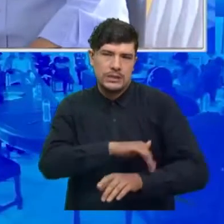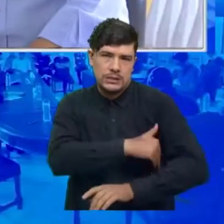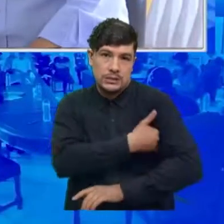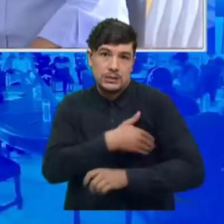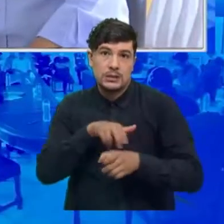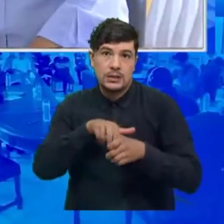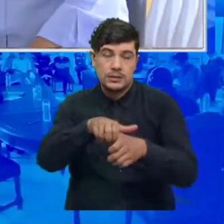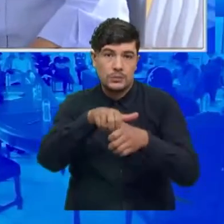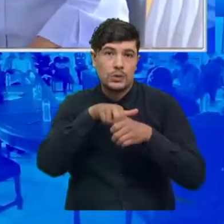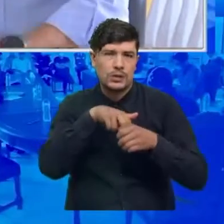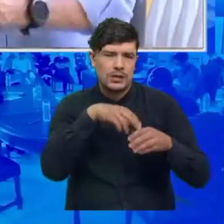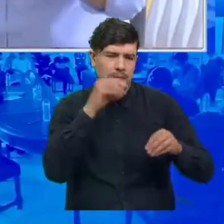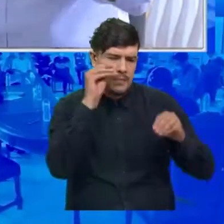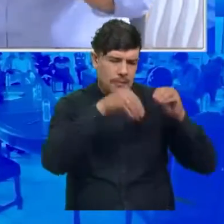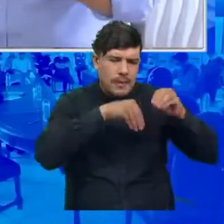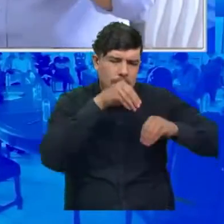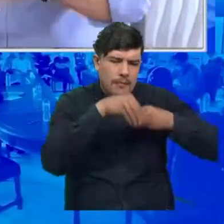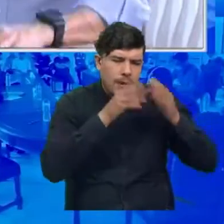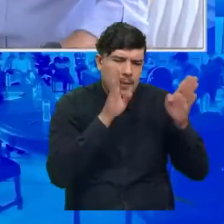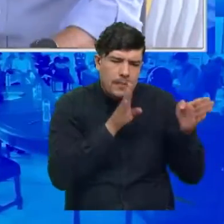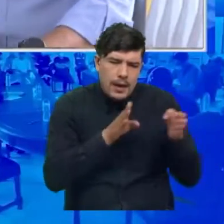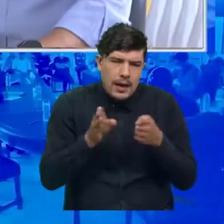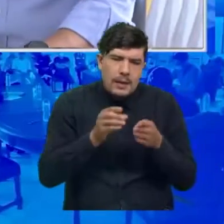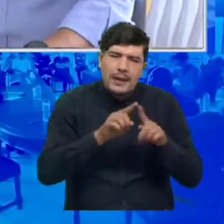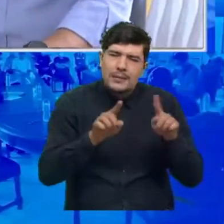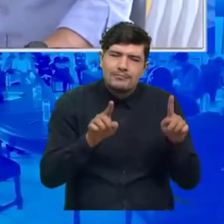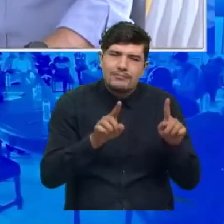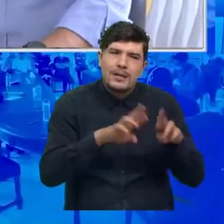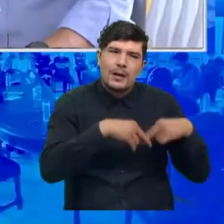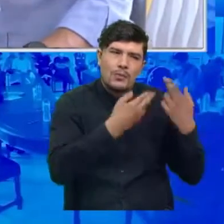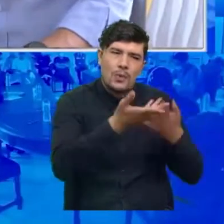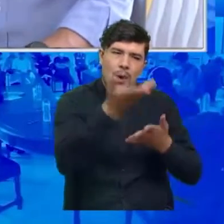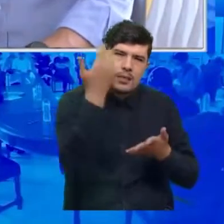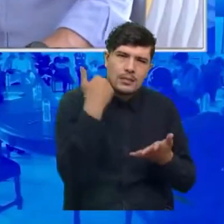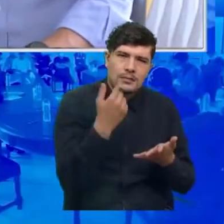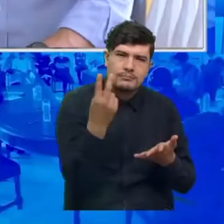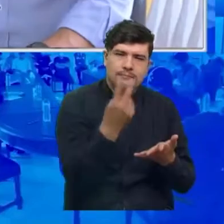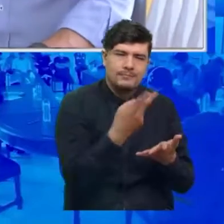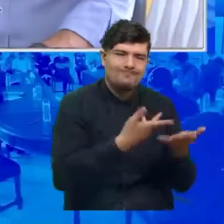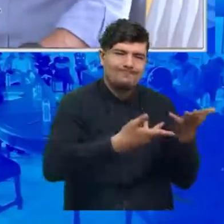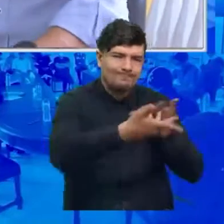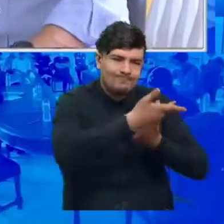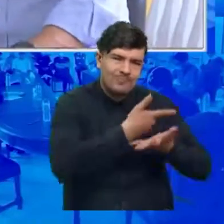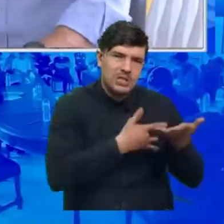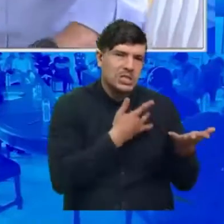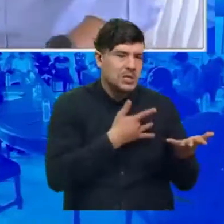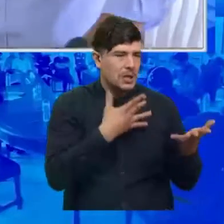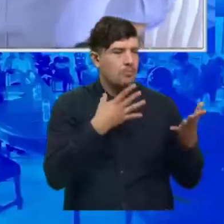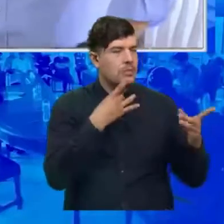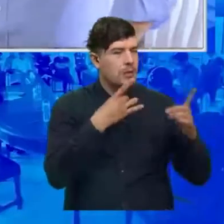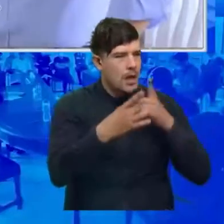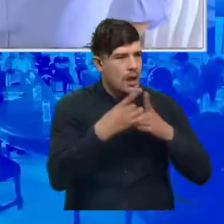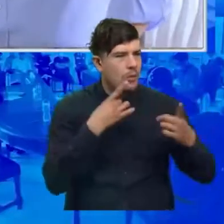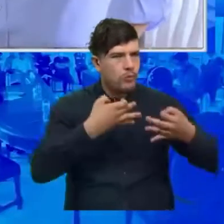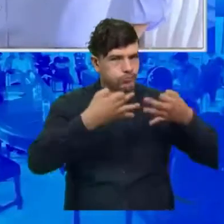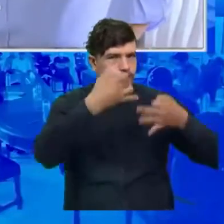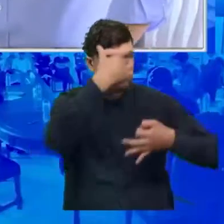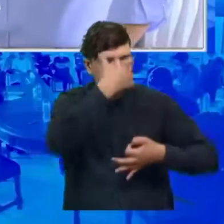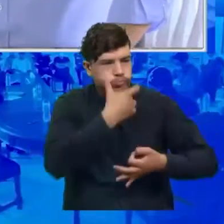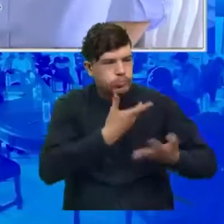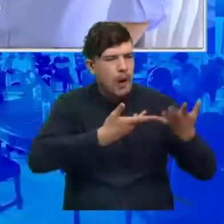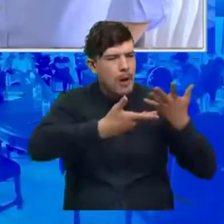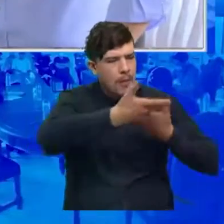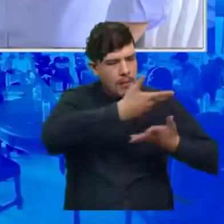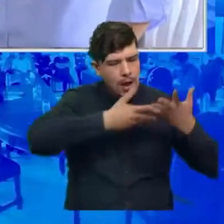vamos a trasladar pero creo que se escucho que lo más importante es que ellos se sientan escuchados y poder llevar todas estas inquietudes al